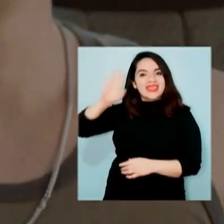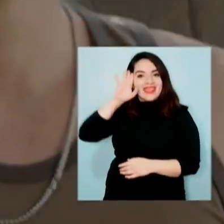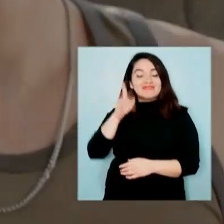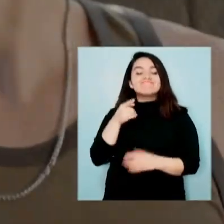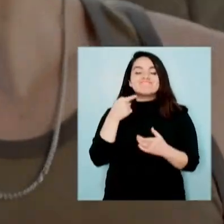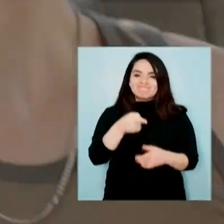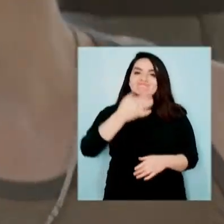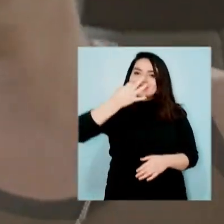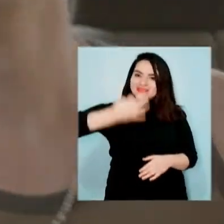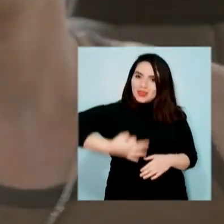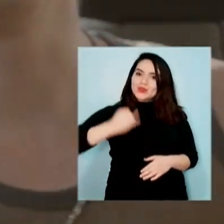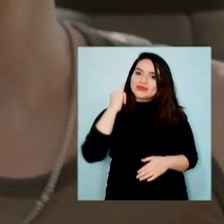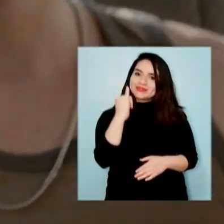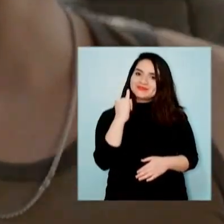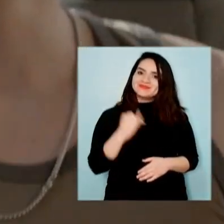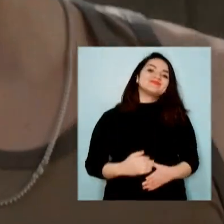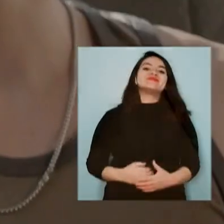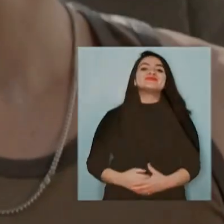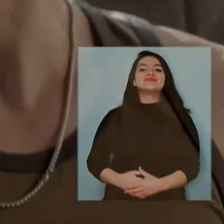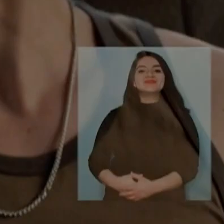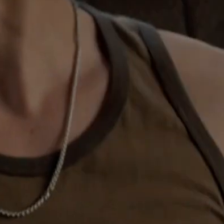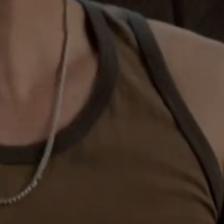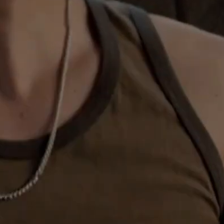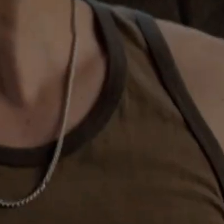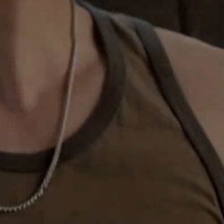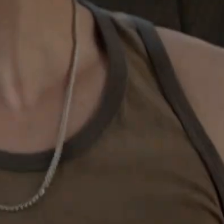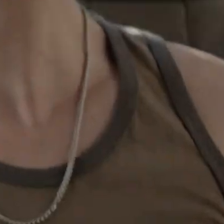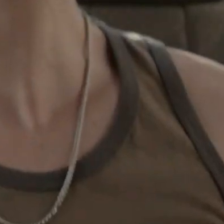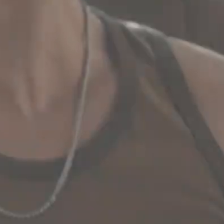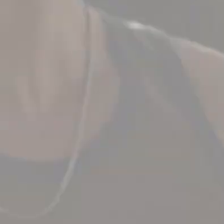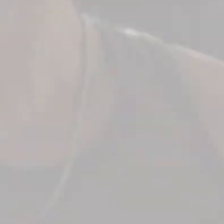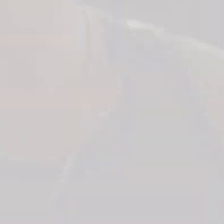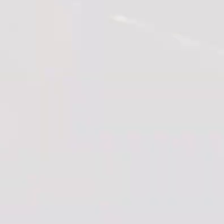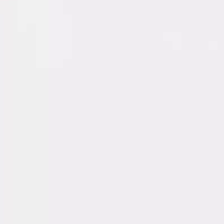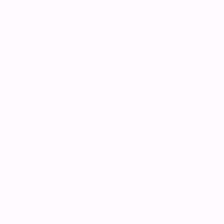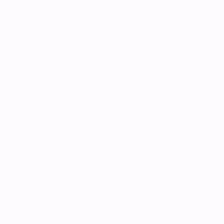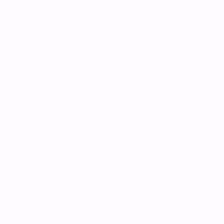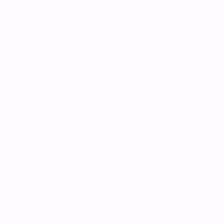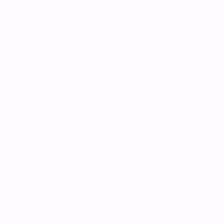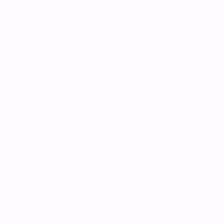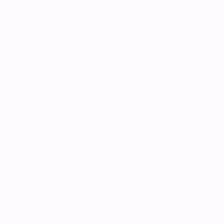soñamos. Eso es. Seguro que sí.